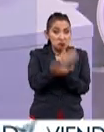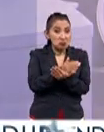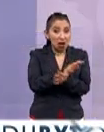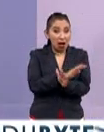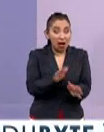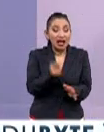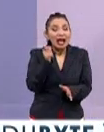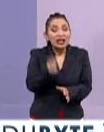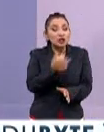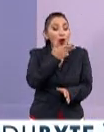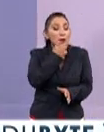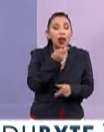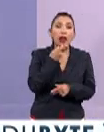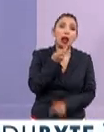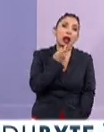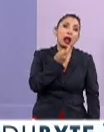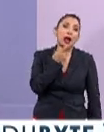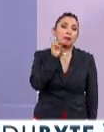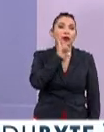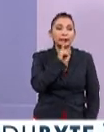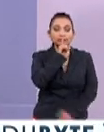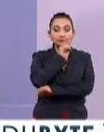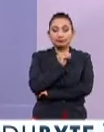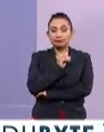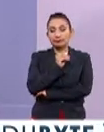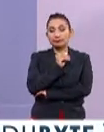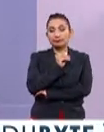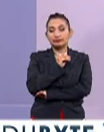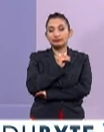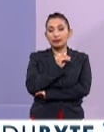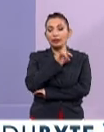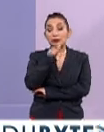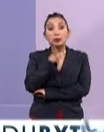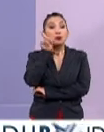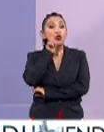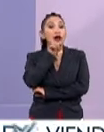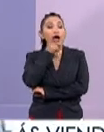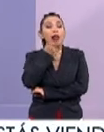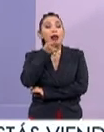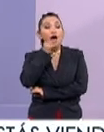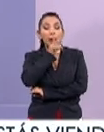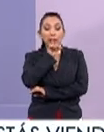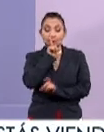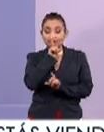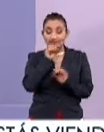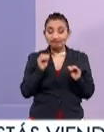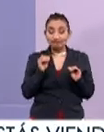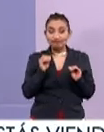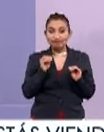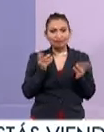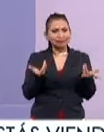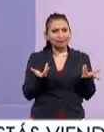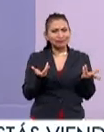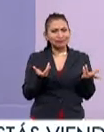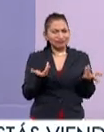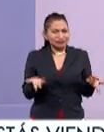¿no? El hombre habla, la mujer calla, ¿no? Y de repente la mujer habla y el hombre calla, uh-huh, calla, ¿no? Es